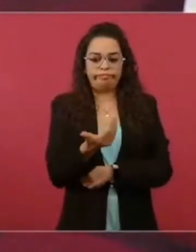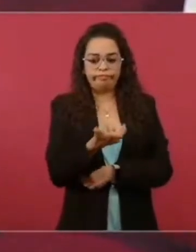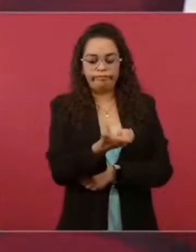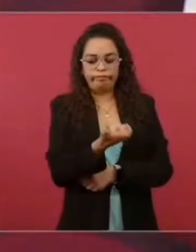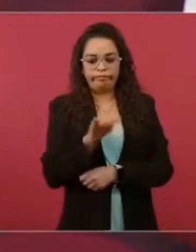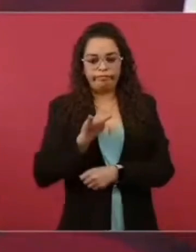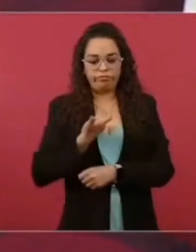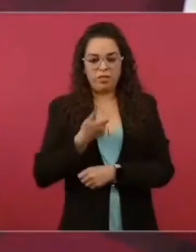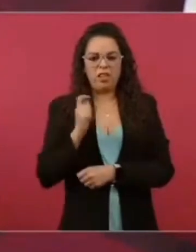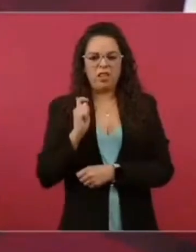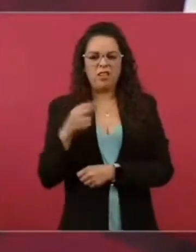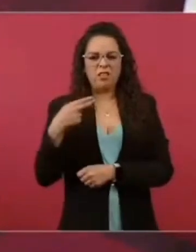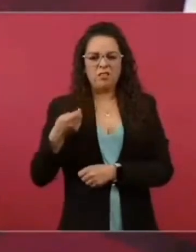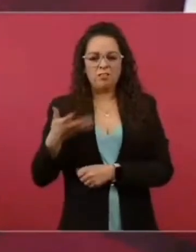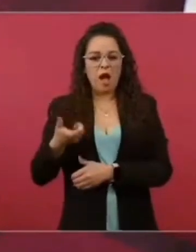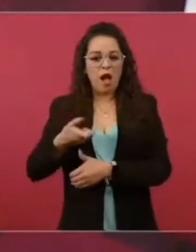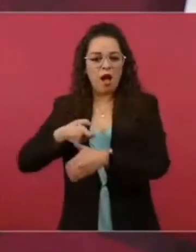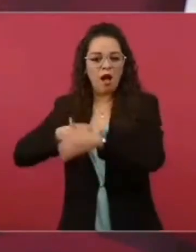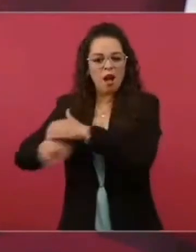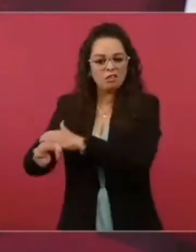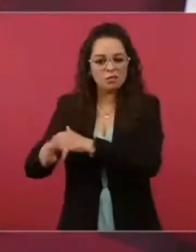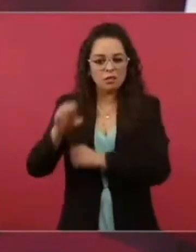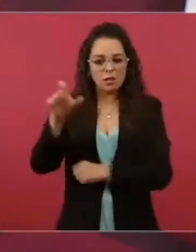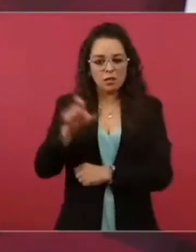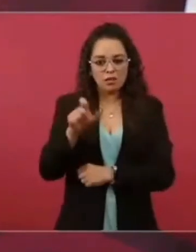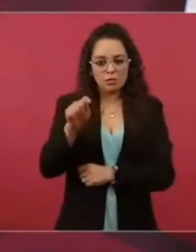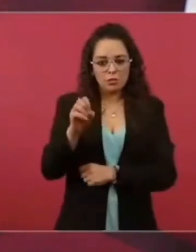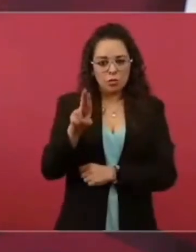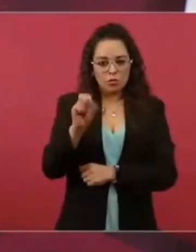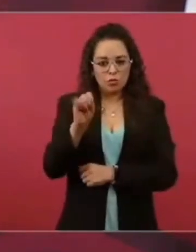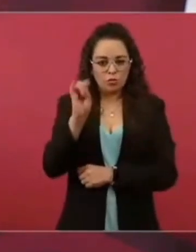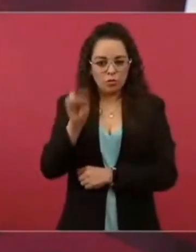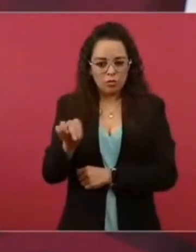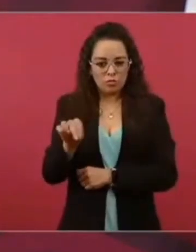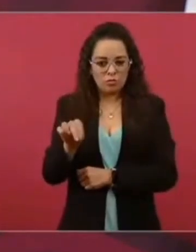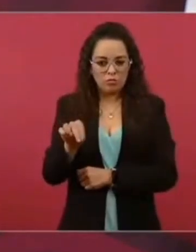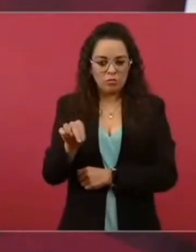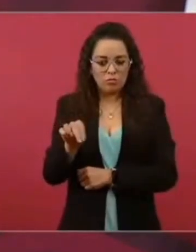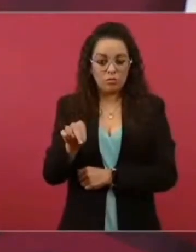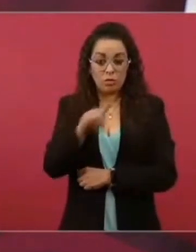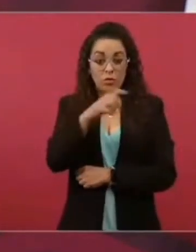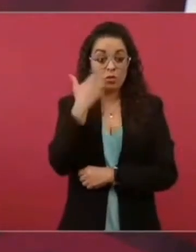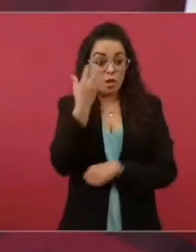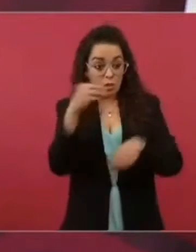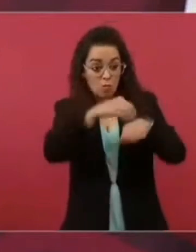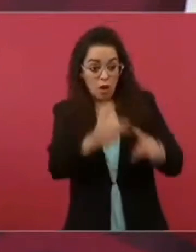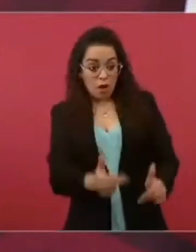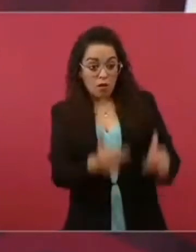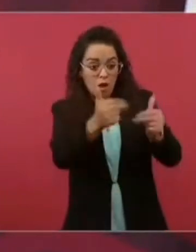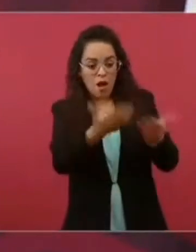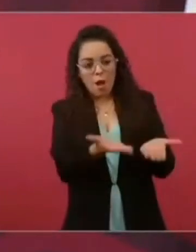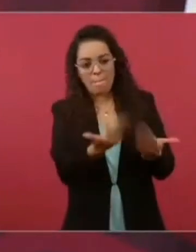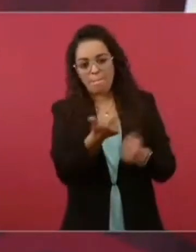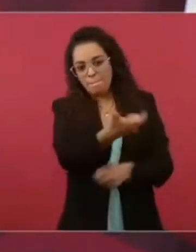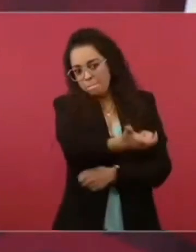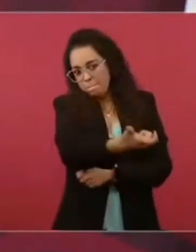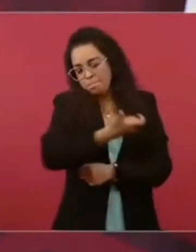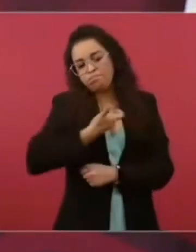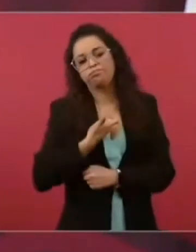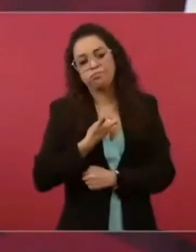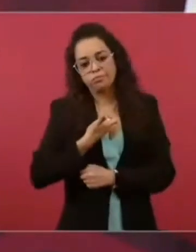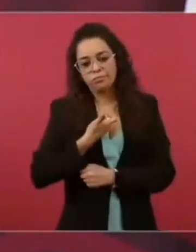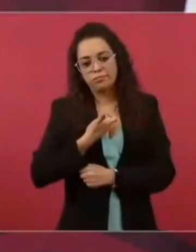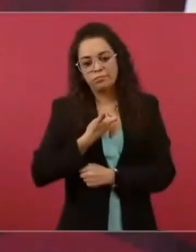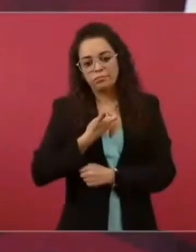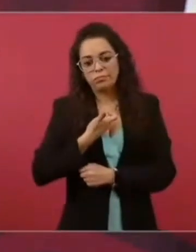la extorsión, el cobro para poder llevar a cabo un negocio, incluso el